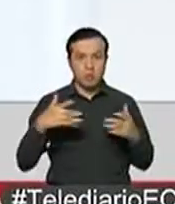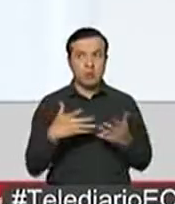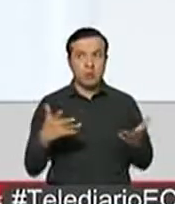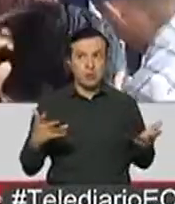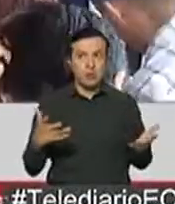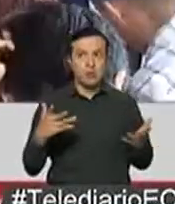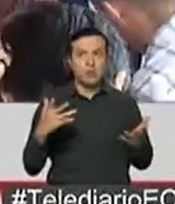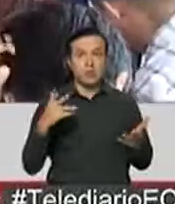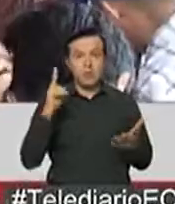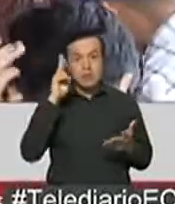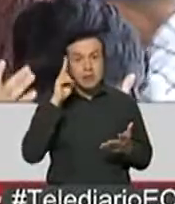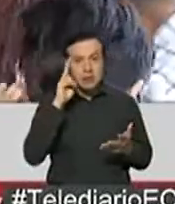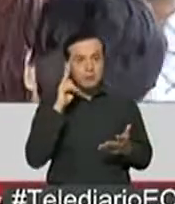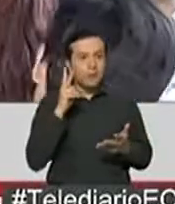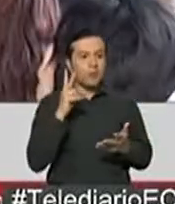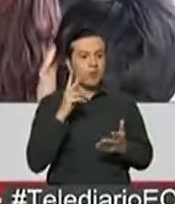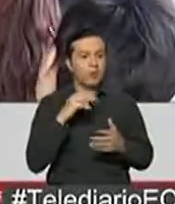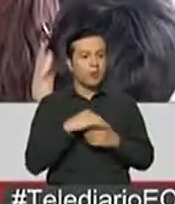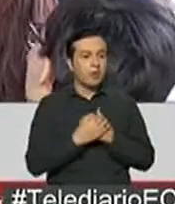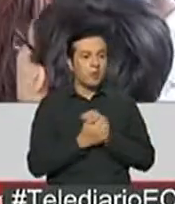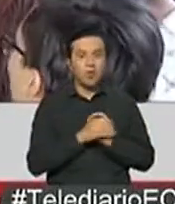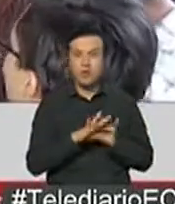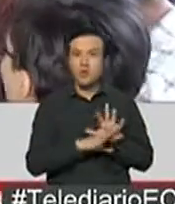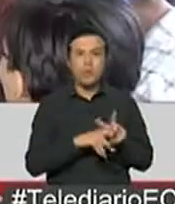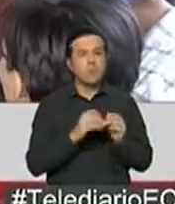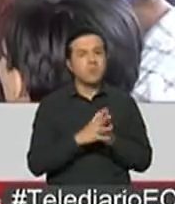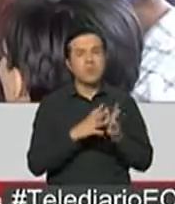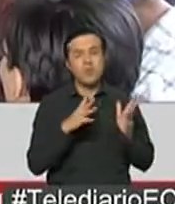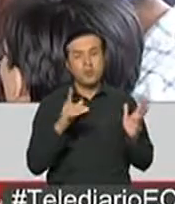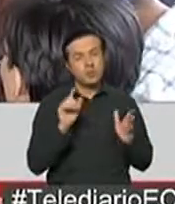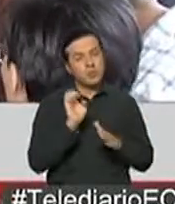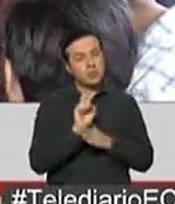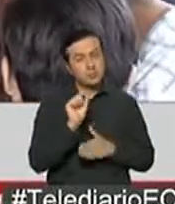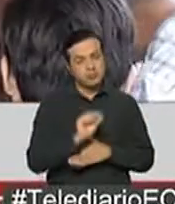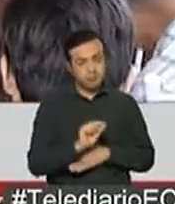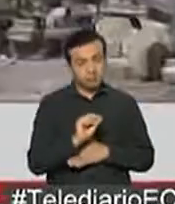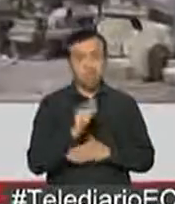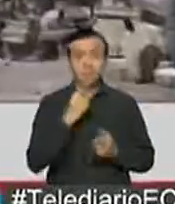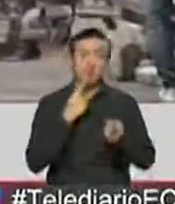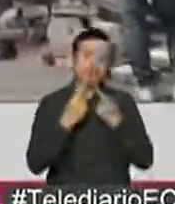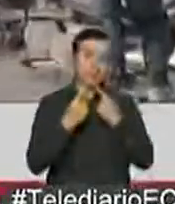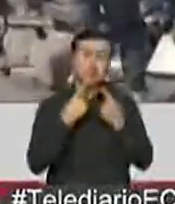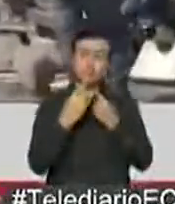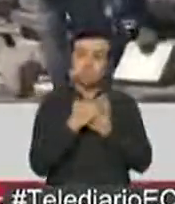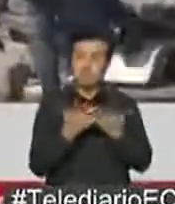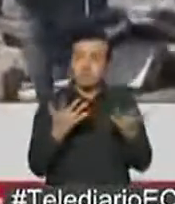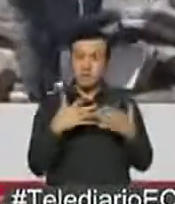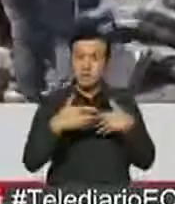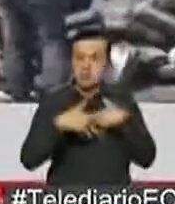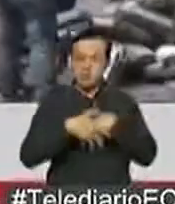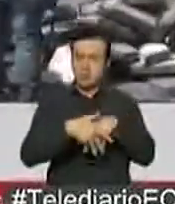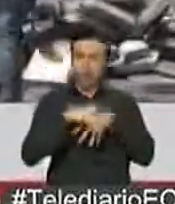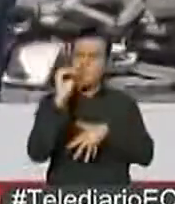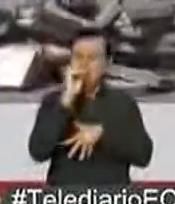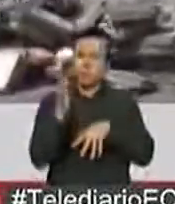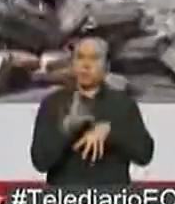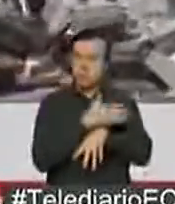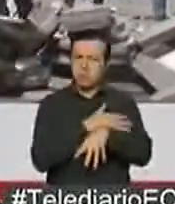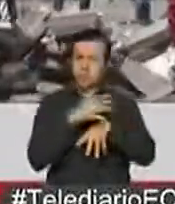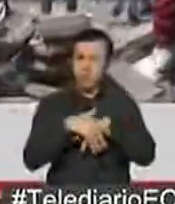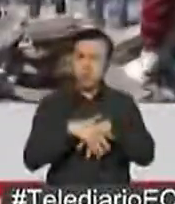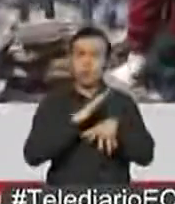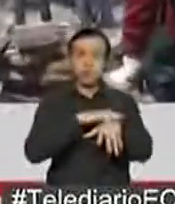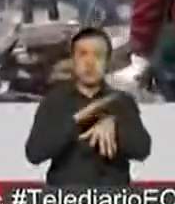es inmenso por ello romo dijo que en el marco del diálogo que se abrió con el gobierno tras las protestas de octubre pasado se